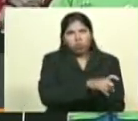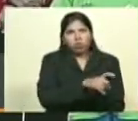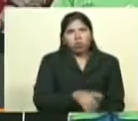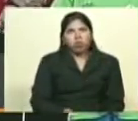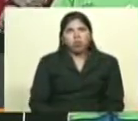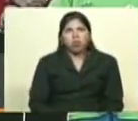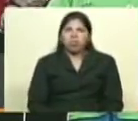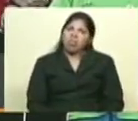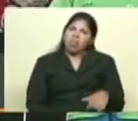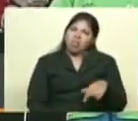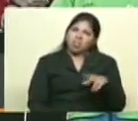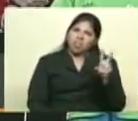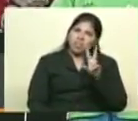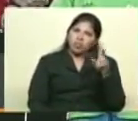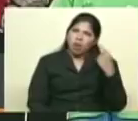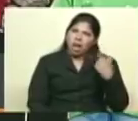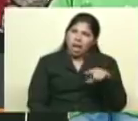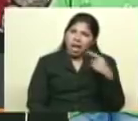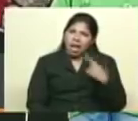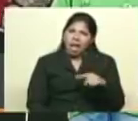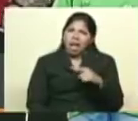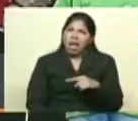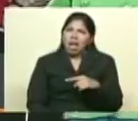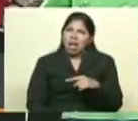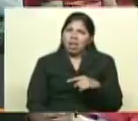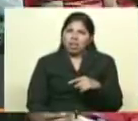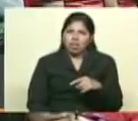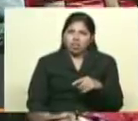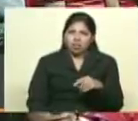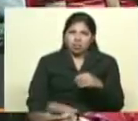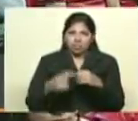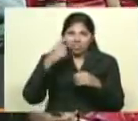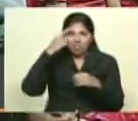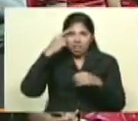¿tiene Venezuela armas nucleares apuntando hacia Estados Unidos?